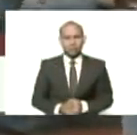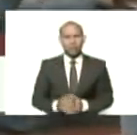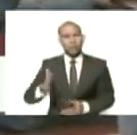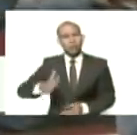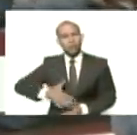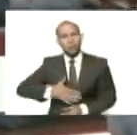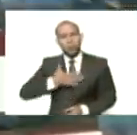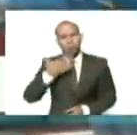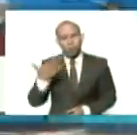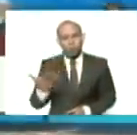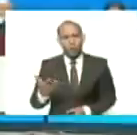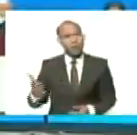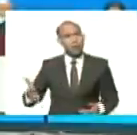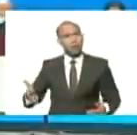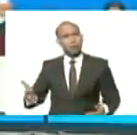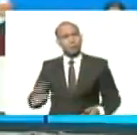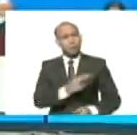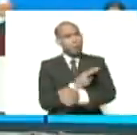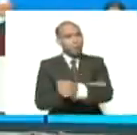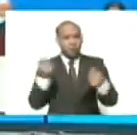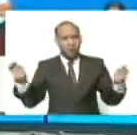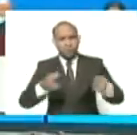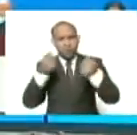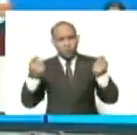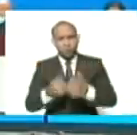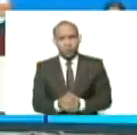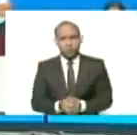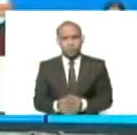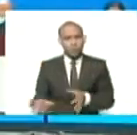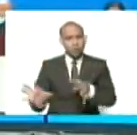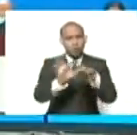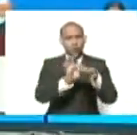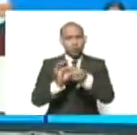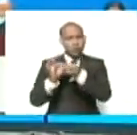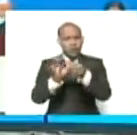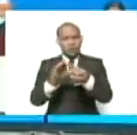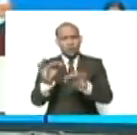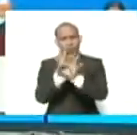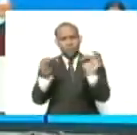Poder popular, como dice la canción, unir,